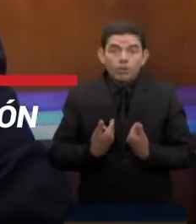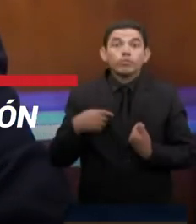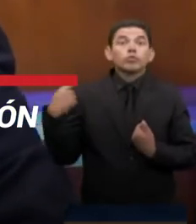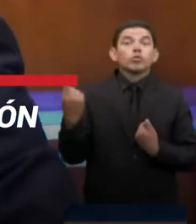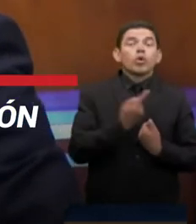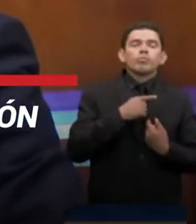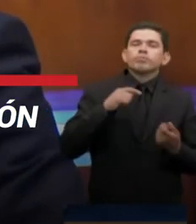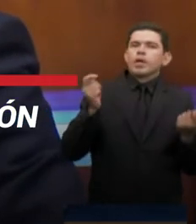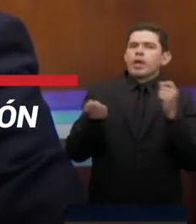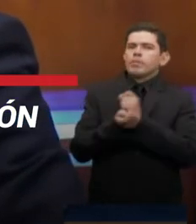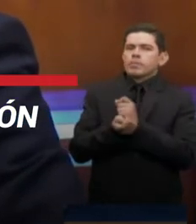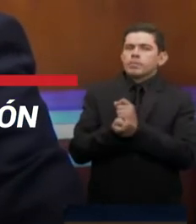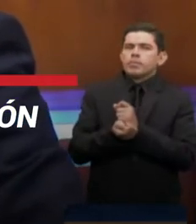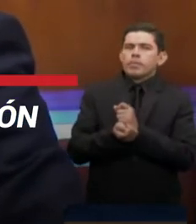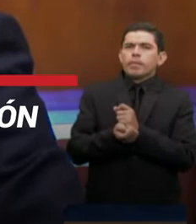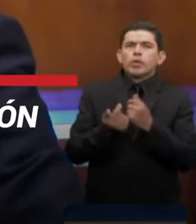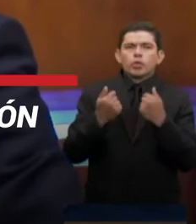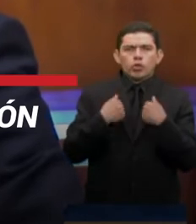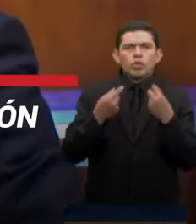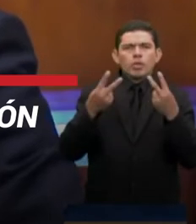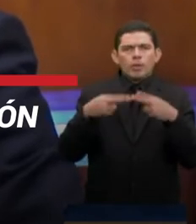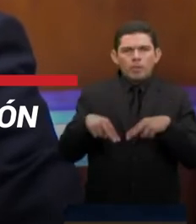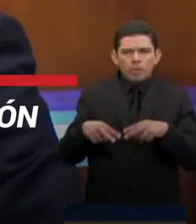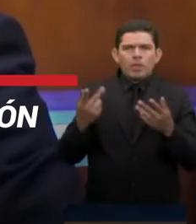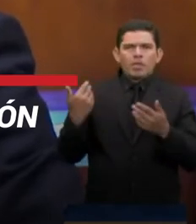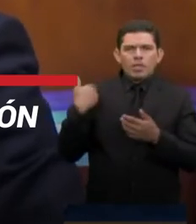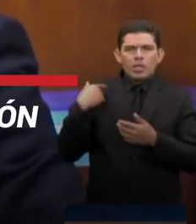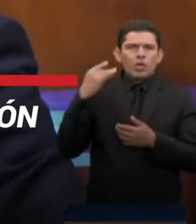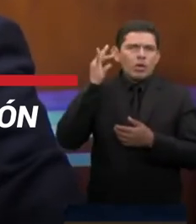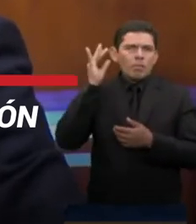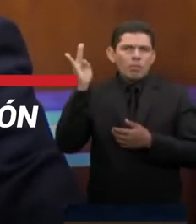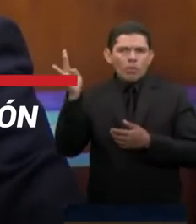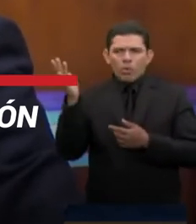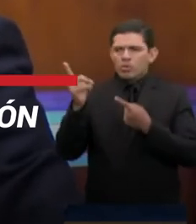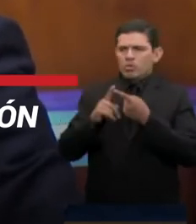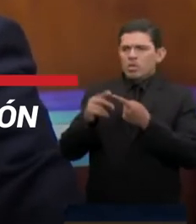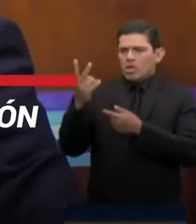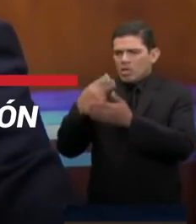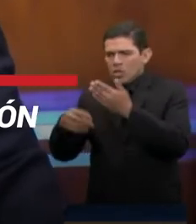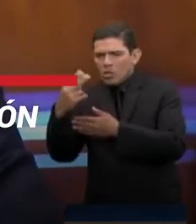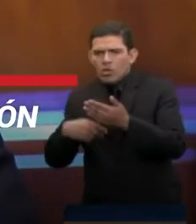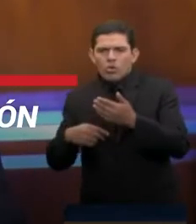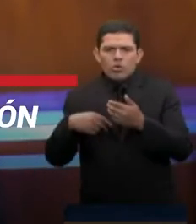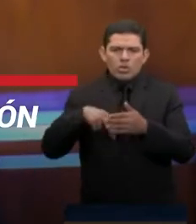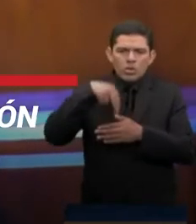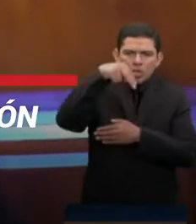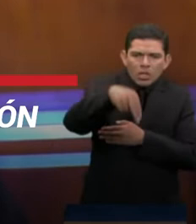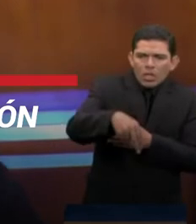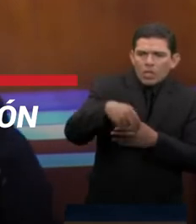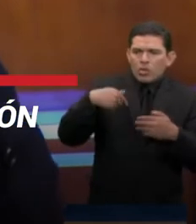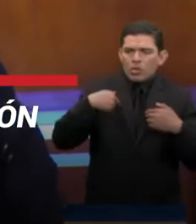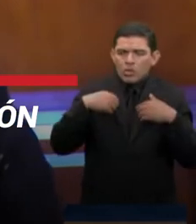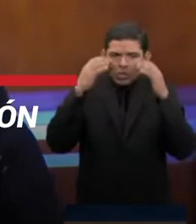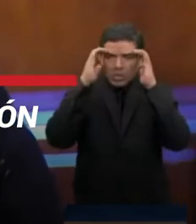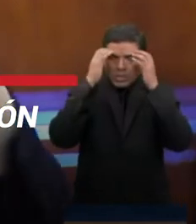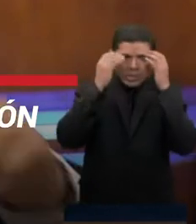Pero sobre todo, soy esposo, padre y abuelo. Y al igual que ustedes, a mí me indigna lo